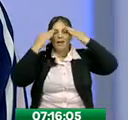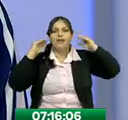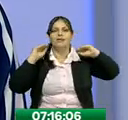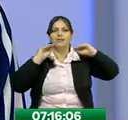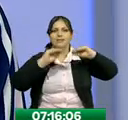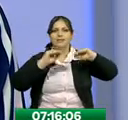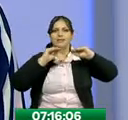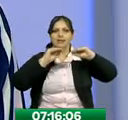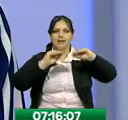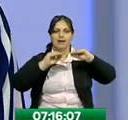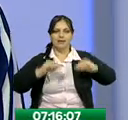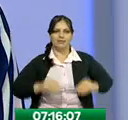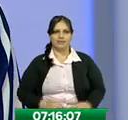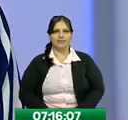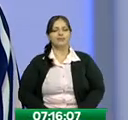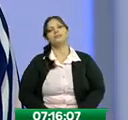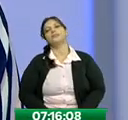Entonces,